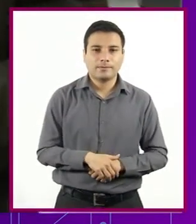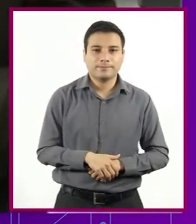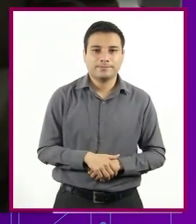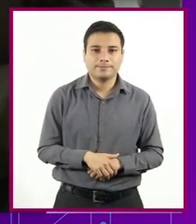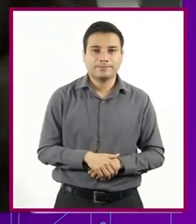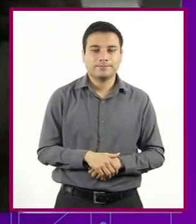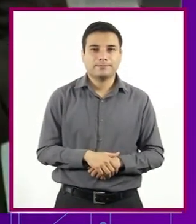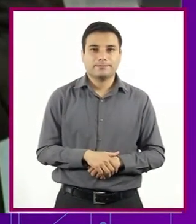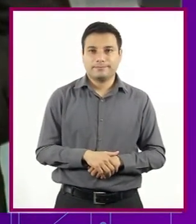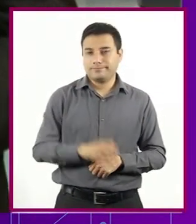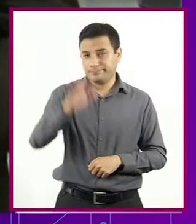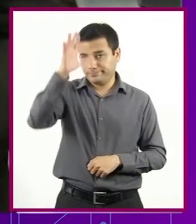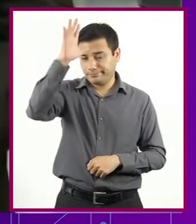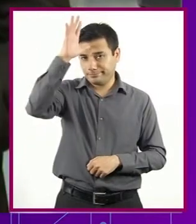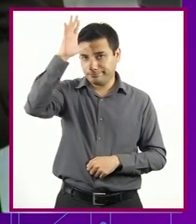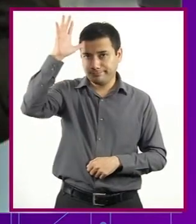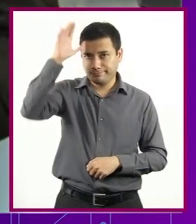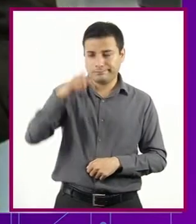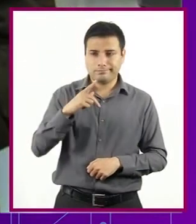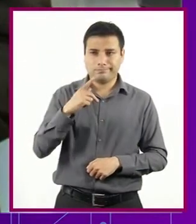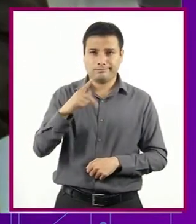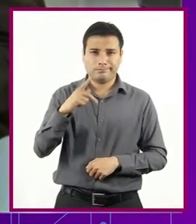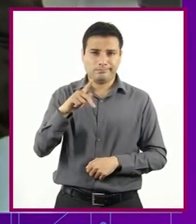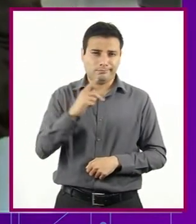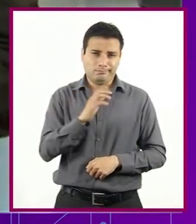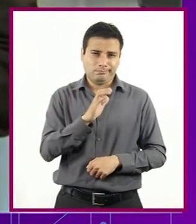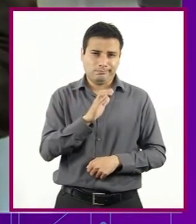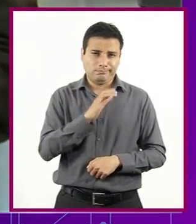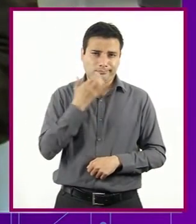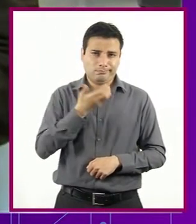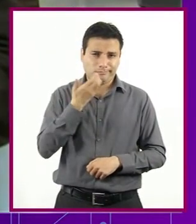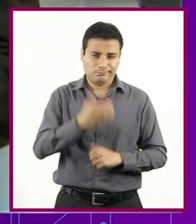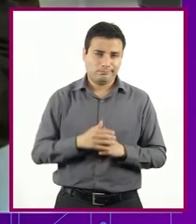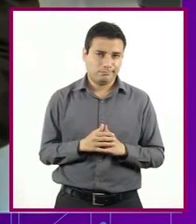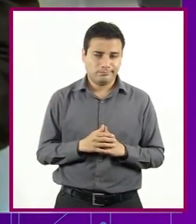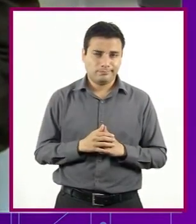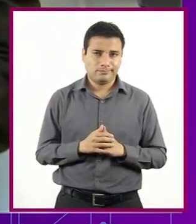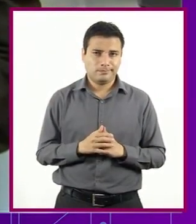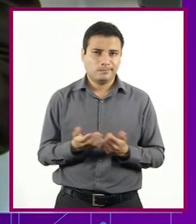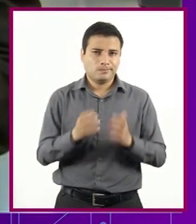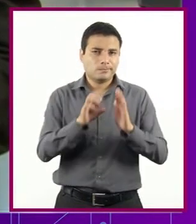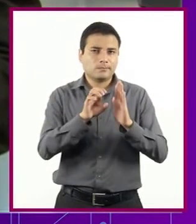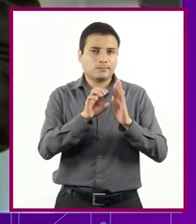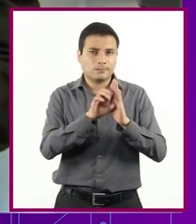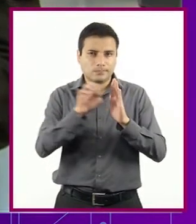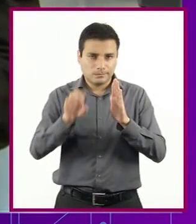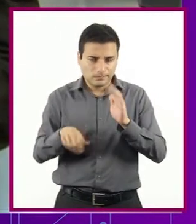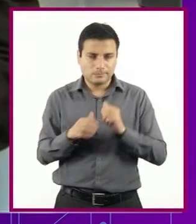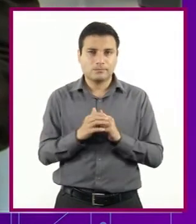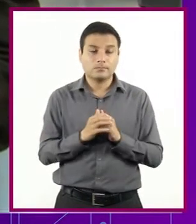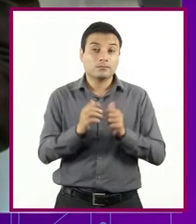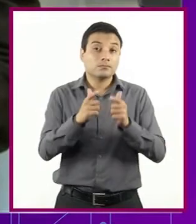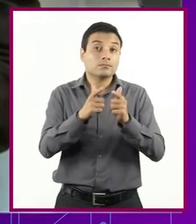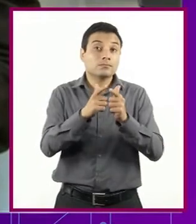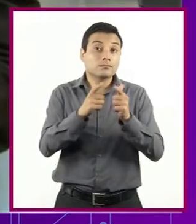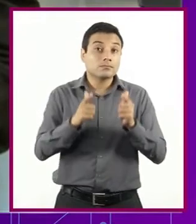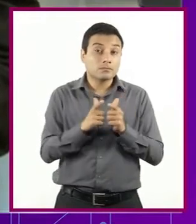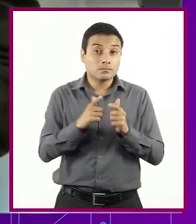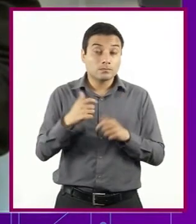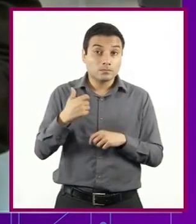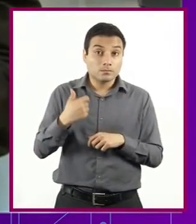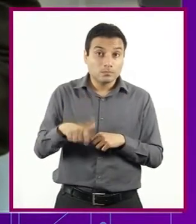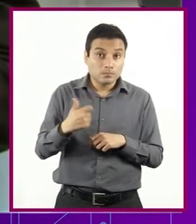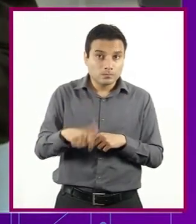Los mexicas tenían también esta concepción de que las clases dirigentes, si iban a tener